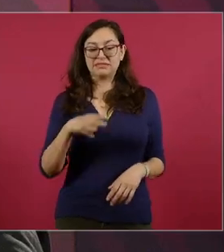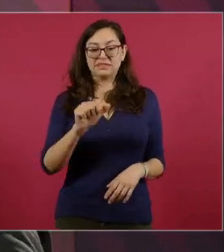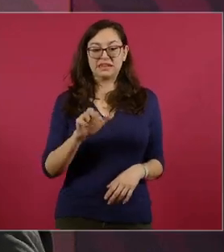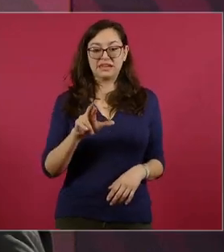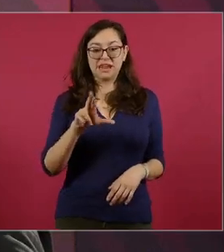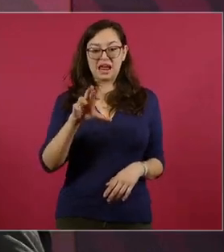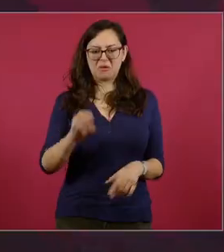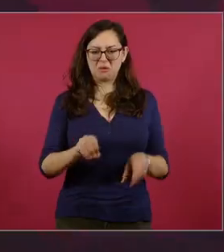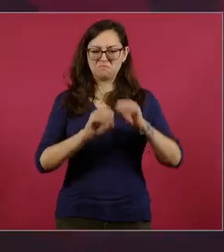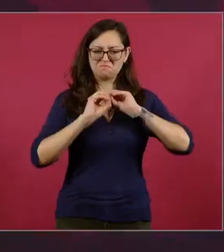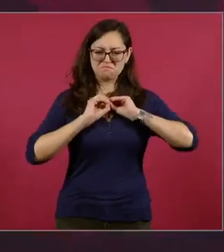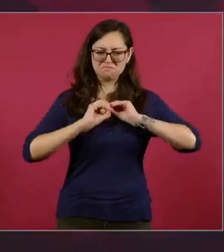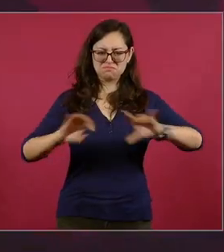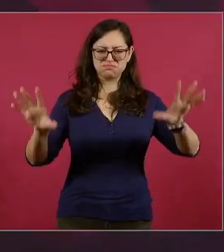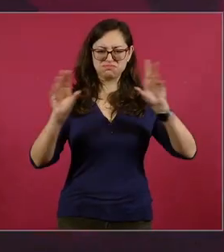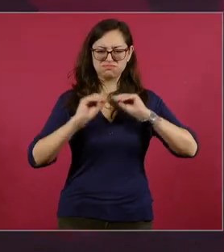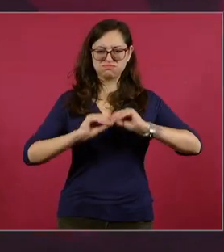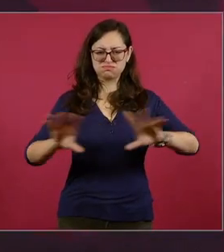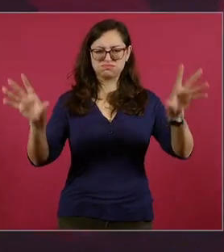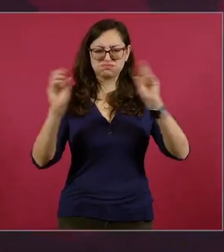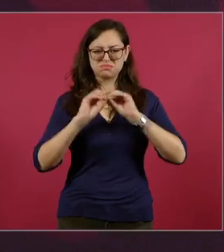millones de vistas.